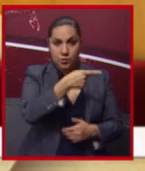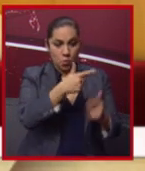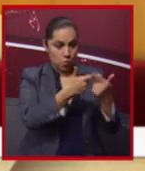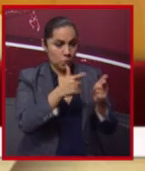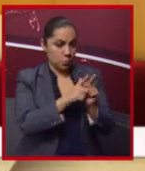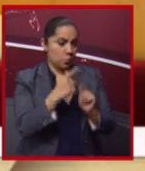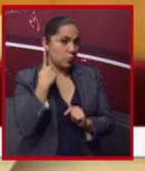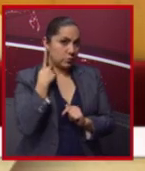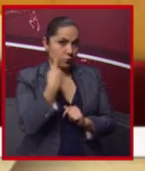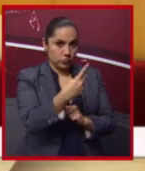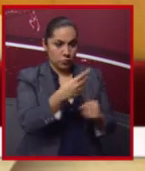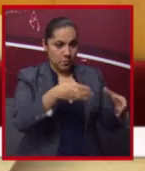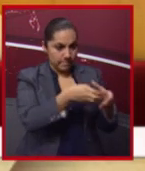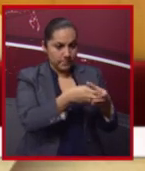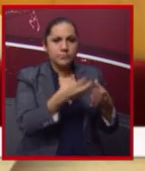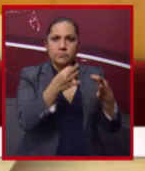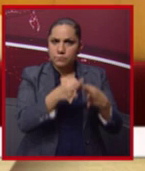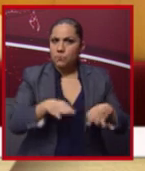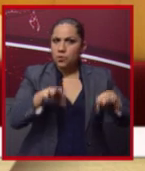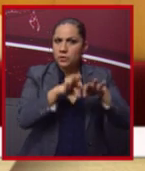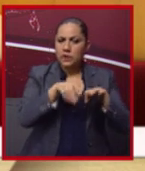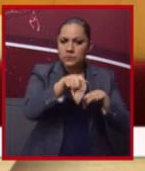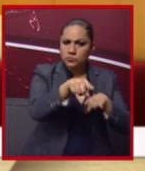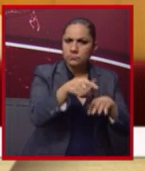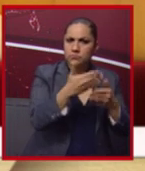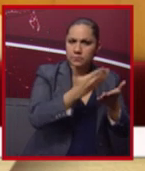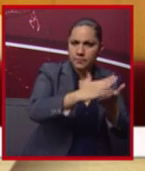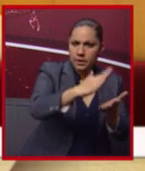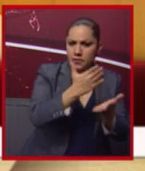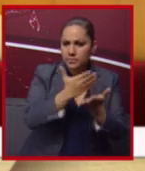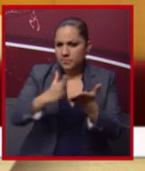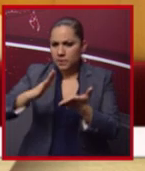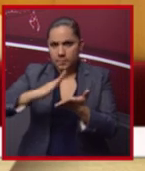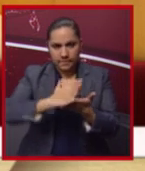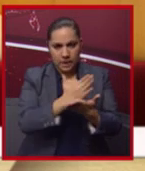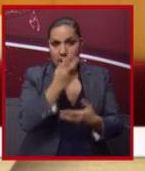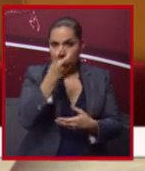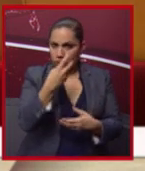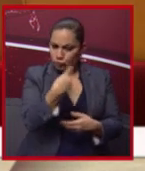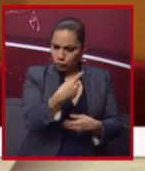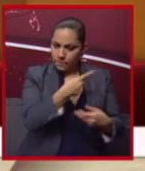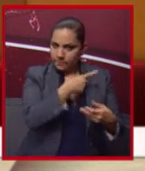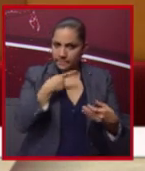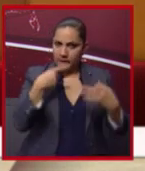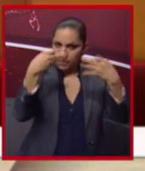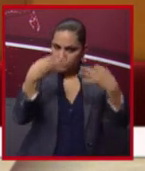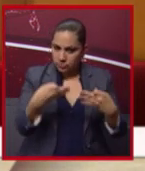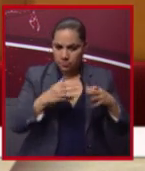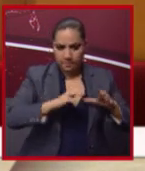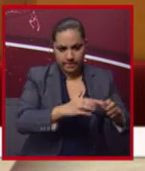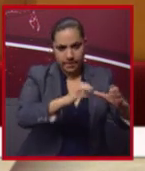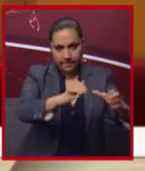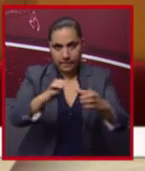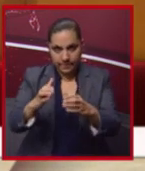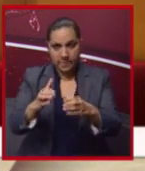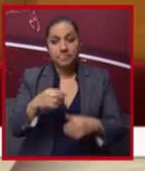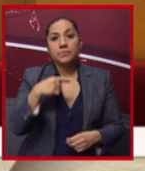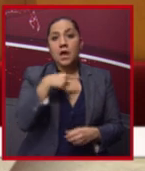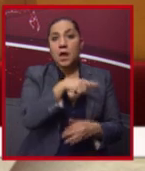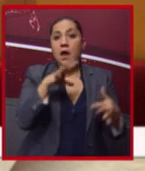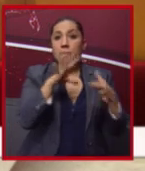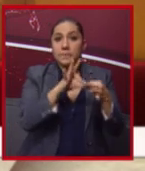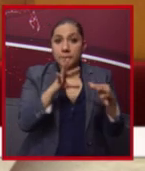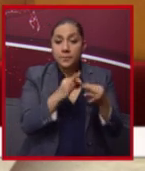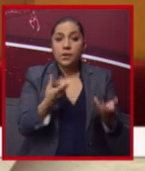autonomía y separación de poderes, por lo que se debe fortalecer el trabajo de cada poder de la Unión. Destaca que el PRD no tuvo presencia durante el debate